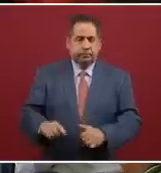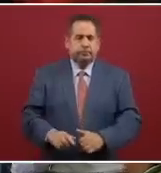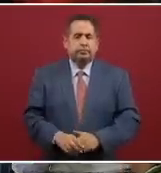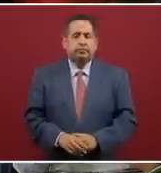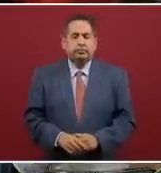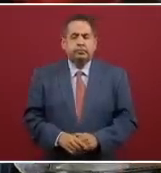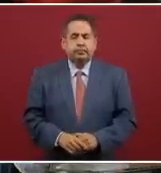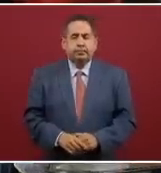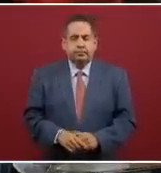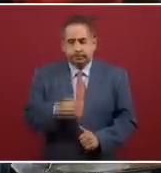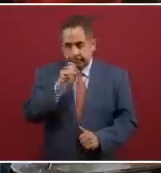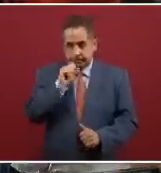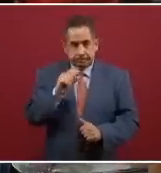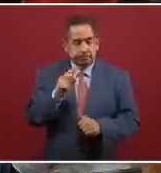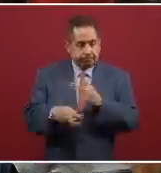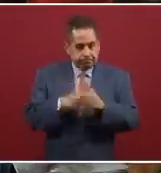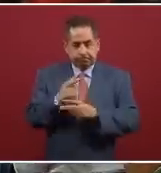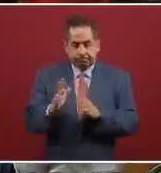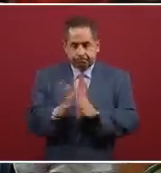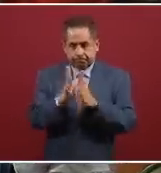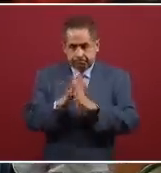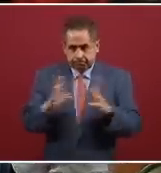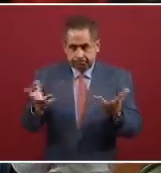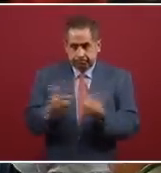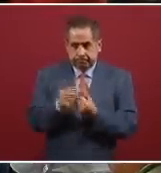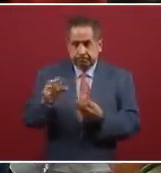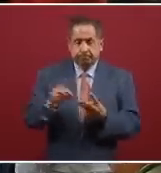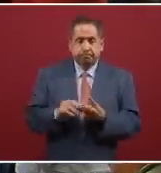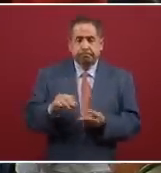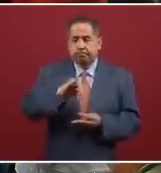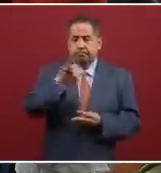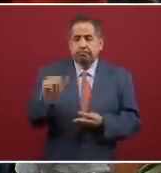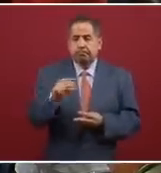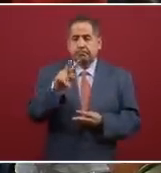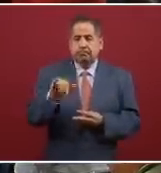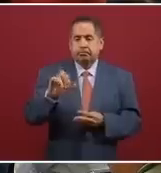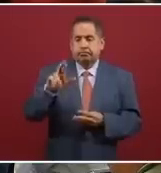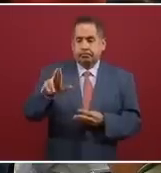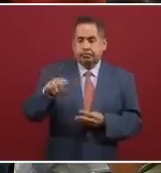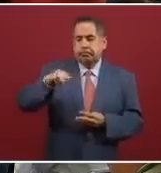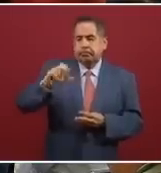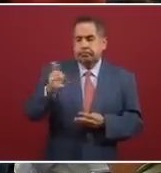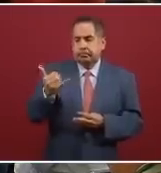va a participar en esta comisión javier may rodríguez